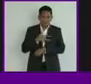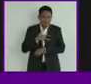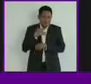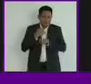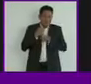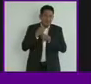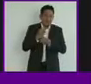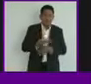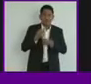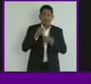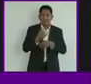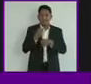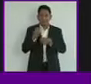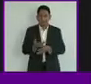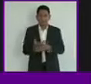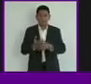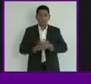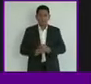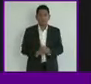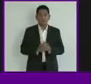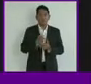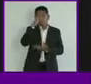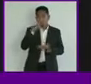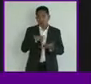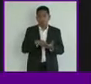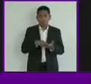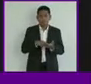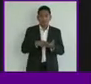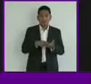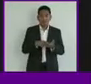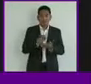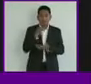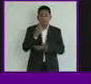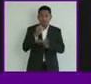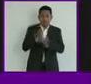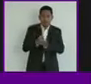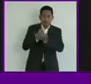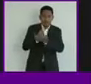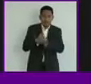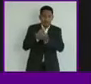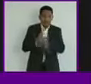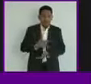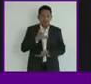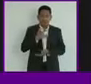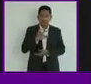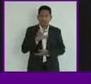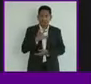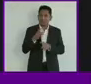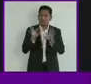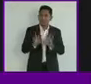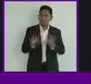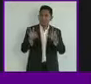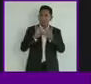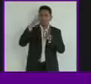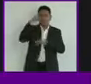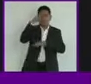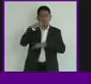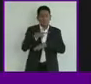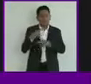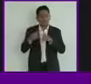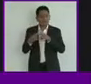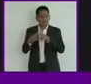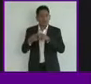inteligencia emocional hacia adolescentes, me parece que la terapia emocional sería un buen principio, mi querida Maya. La inteligencia